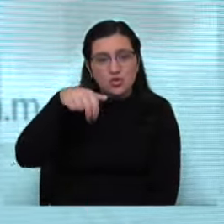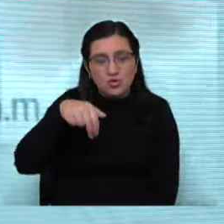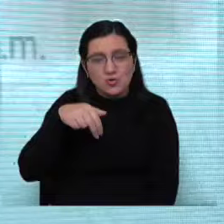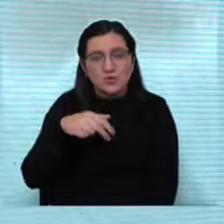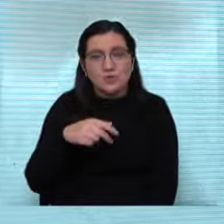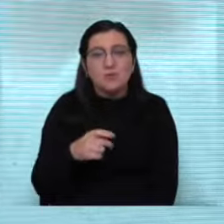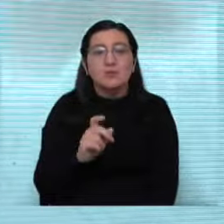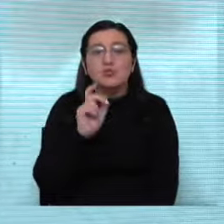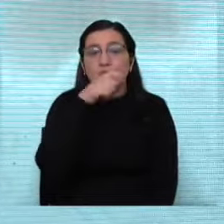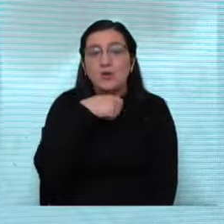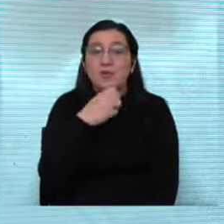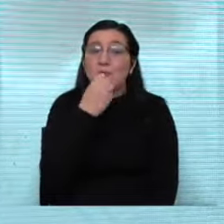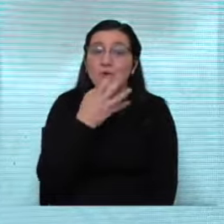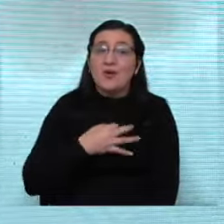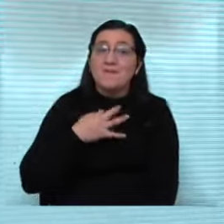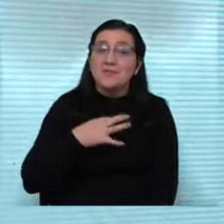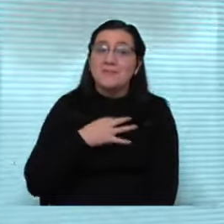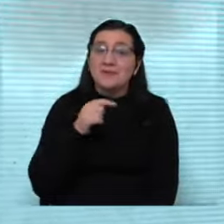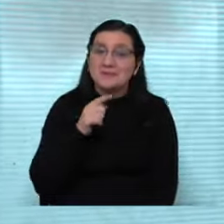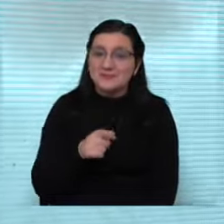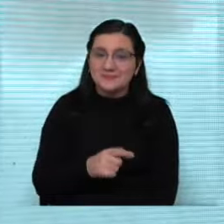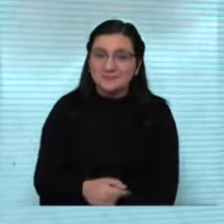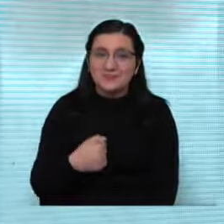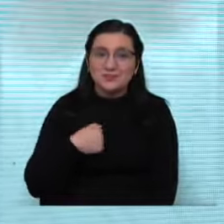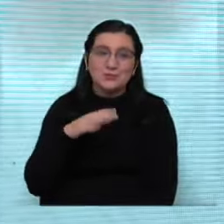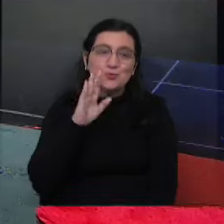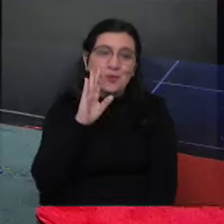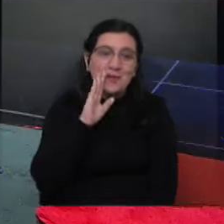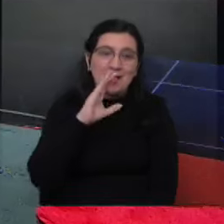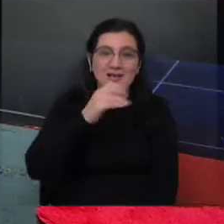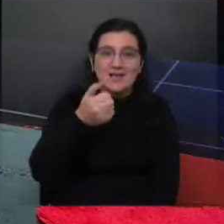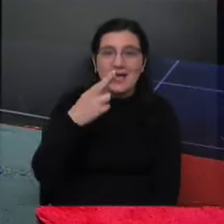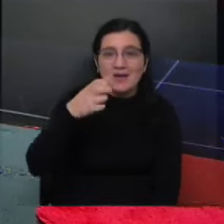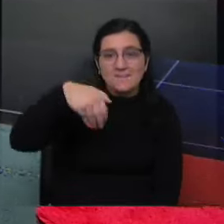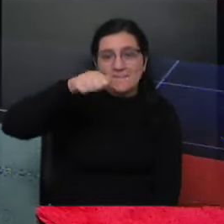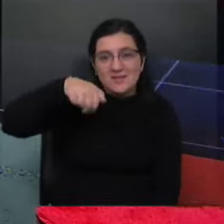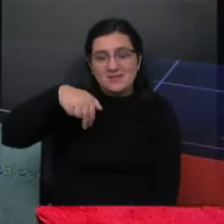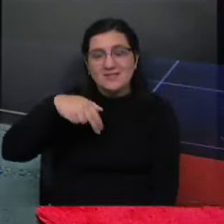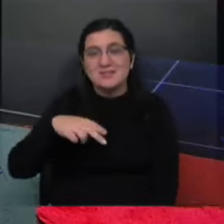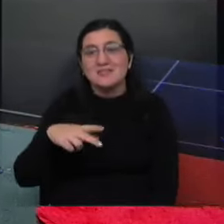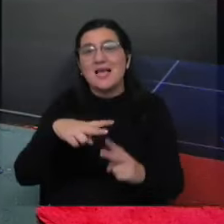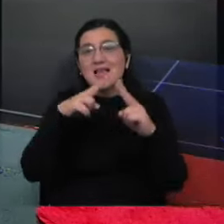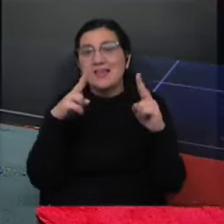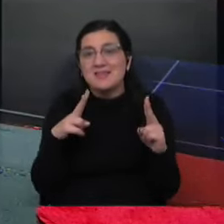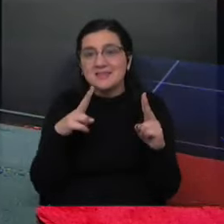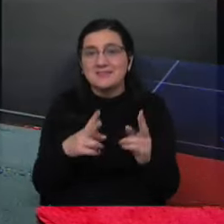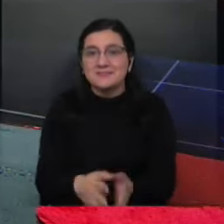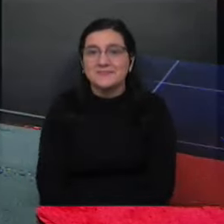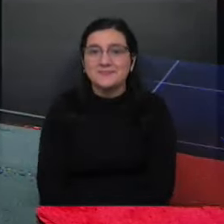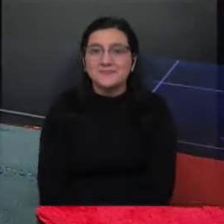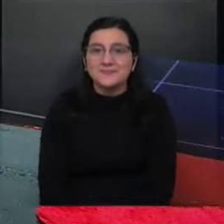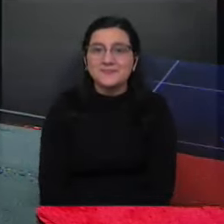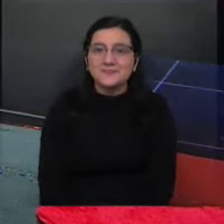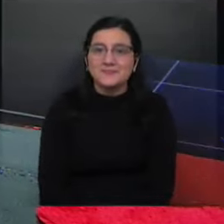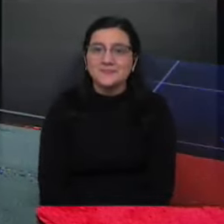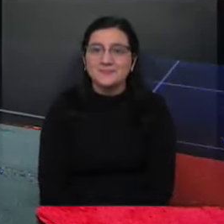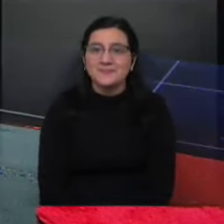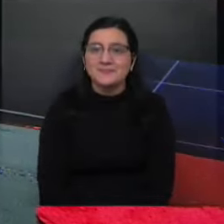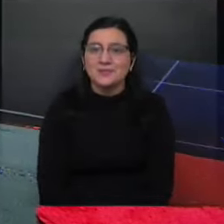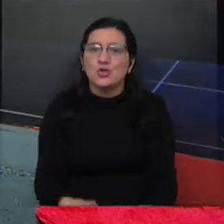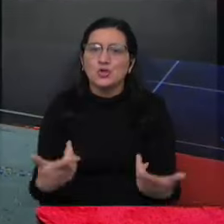día y lo mejor en la vida para ella corazones que brillan soy la mamá Carmen de Salina abracito de fuerza carita fiestera cono fiestero de cotillón